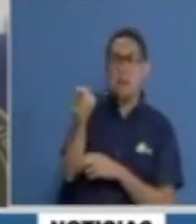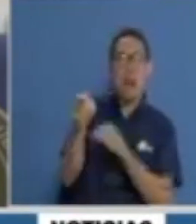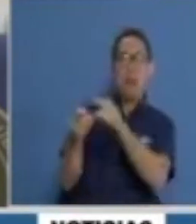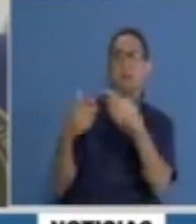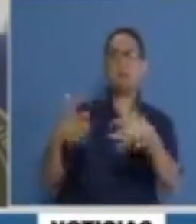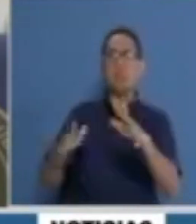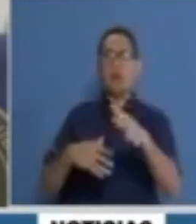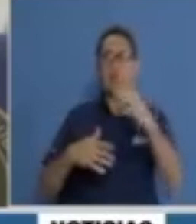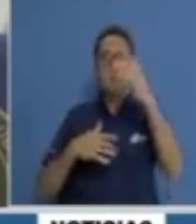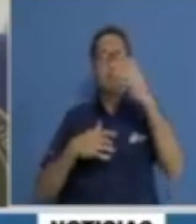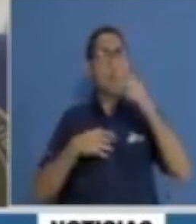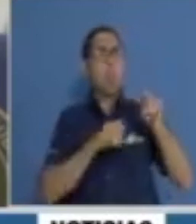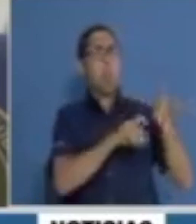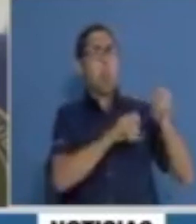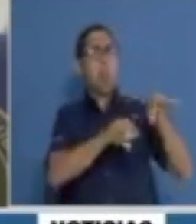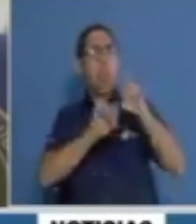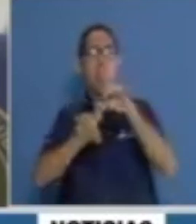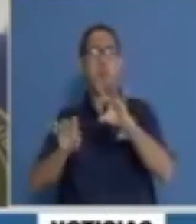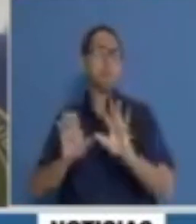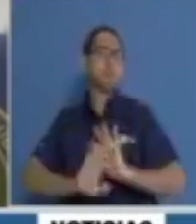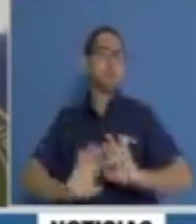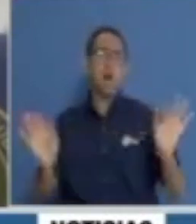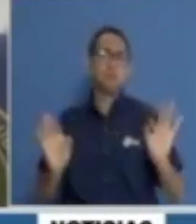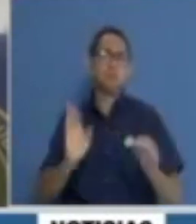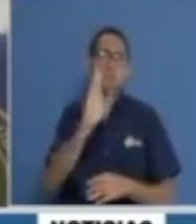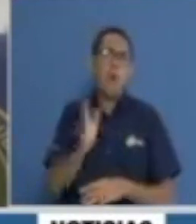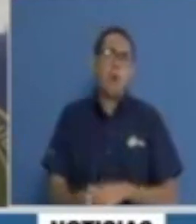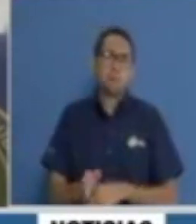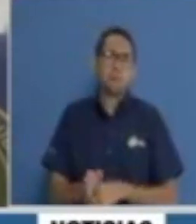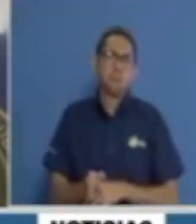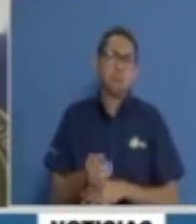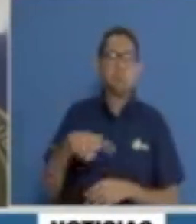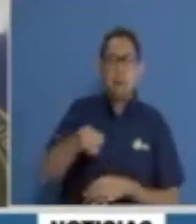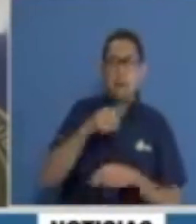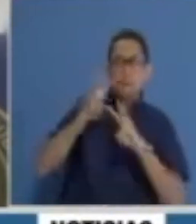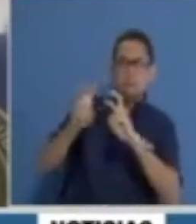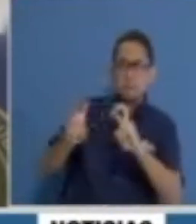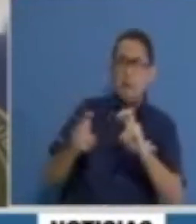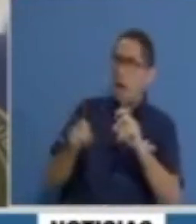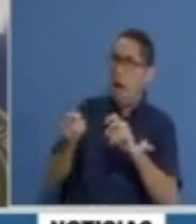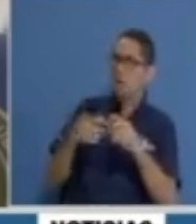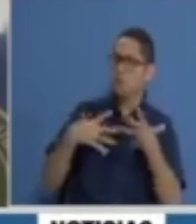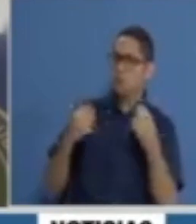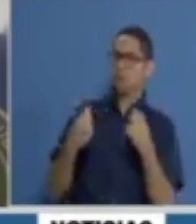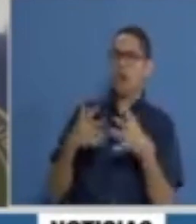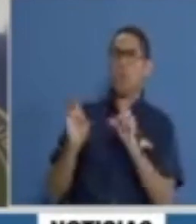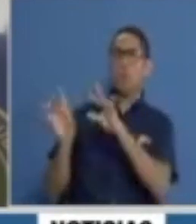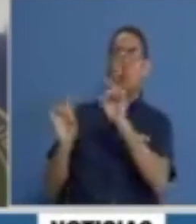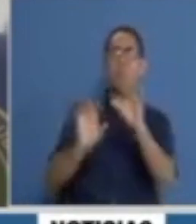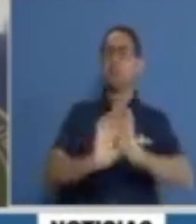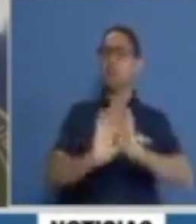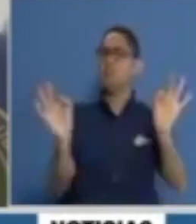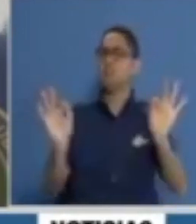son contagiosos por las características que hemos evidenciado del mismo virus. En la siguiente